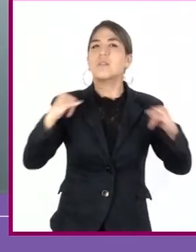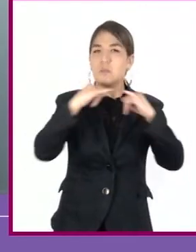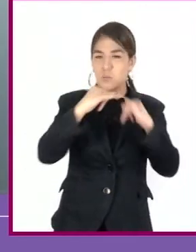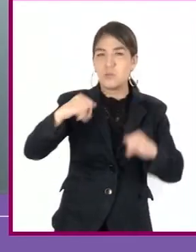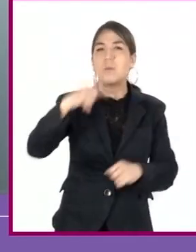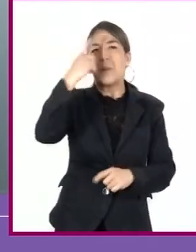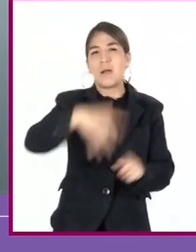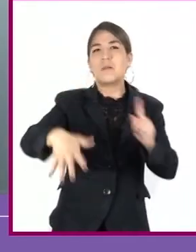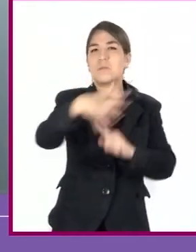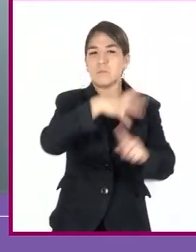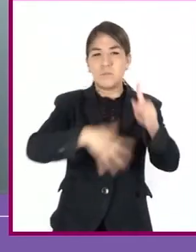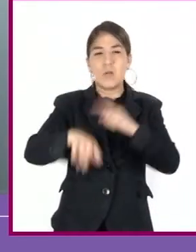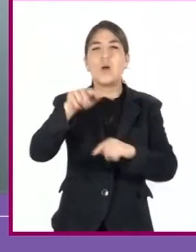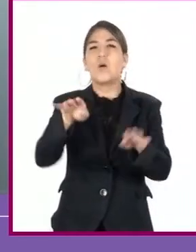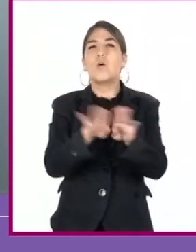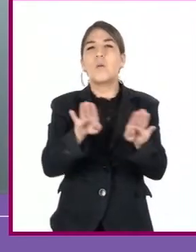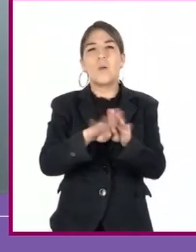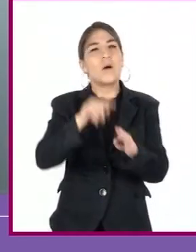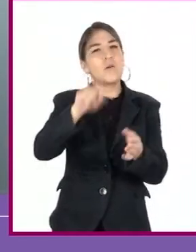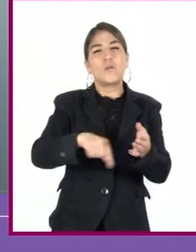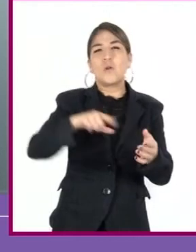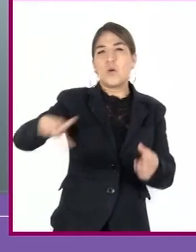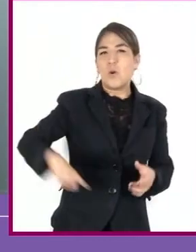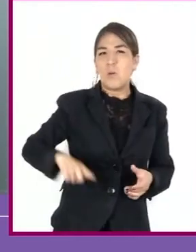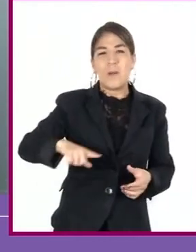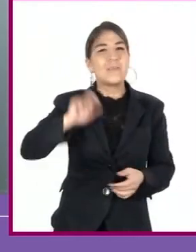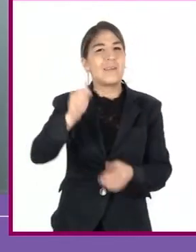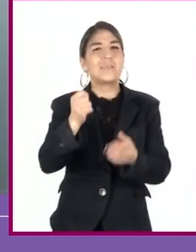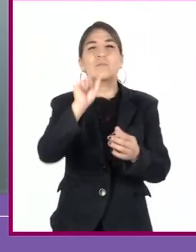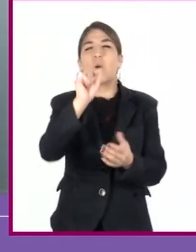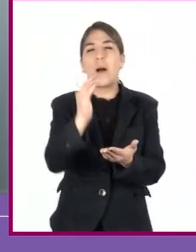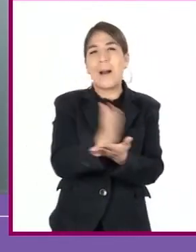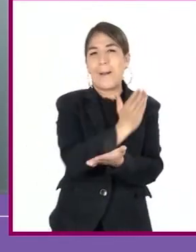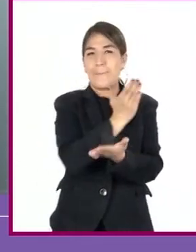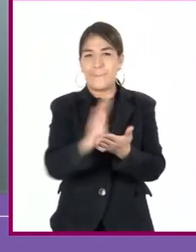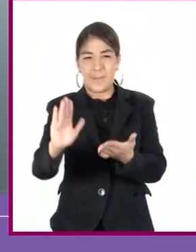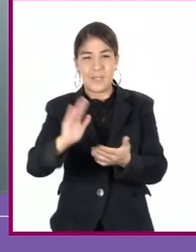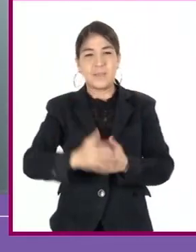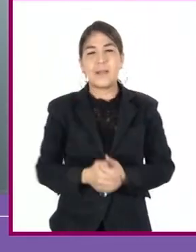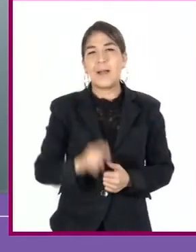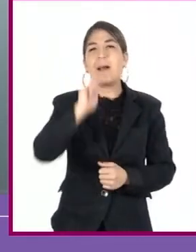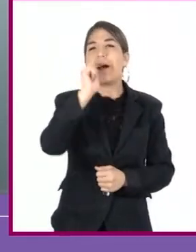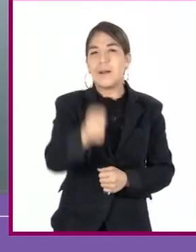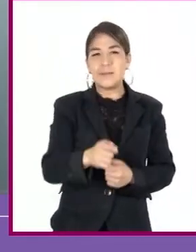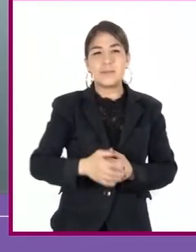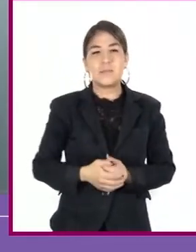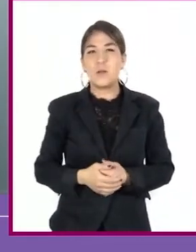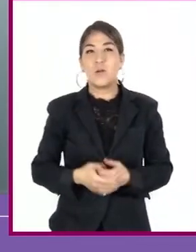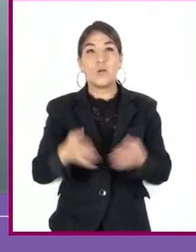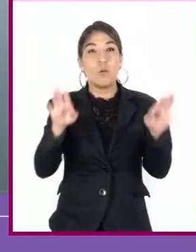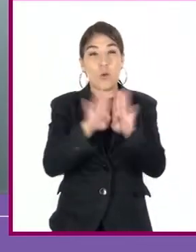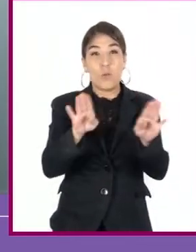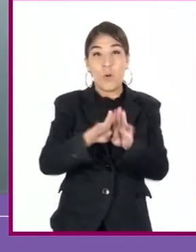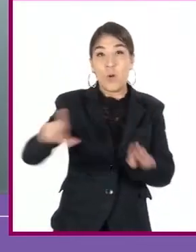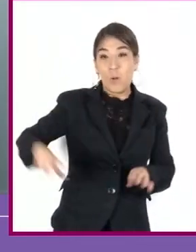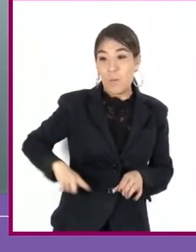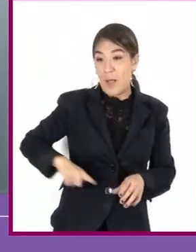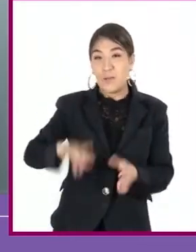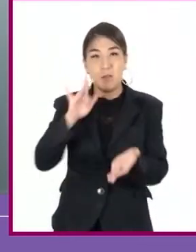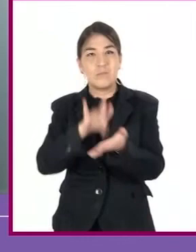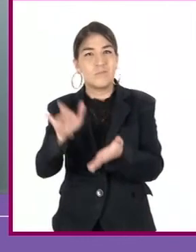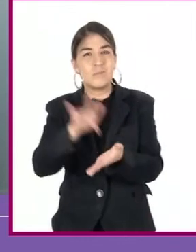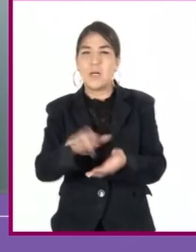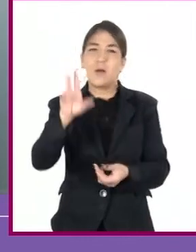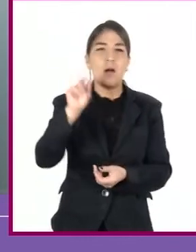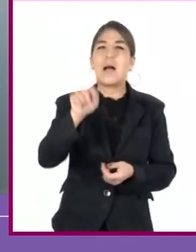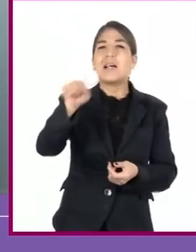público autónomo del Estado mexicano. Es decir, no depende de ninguna autoridad.